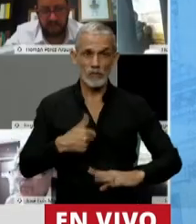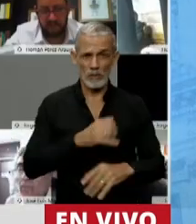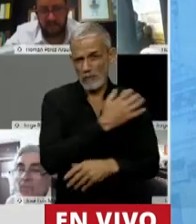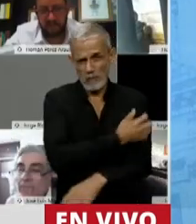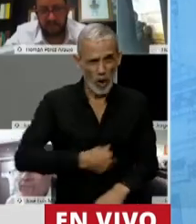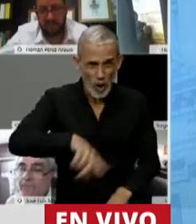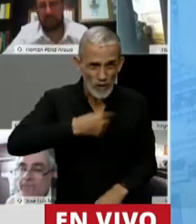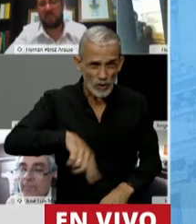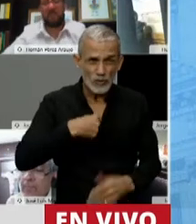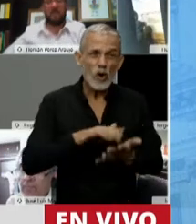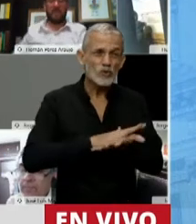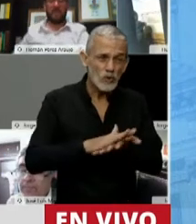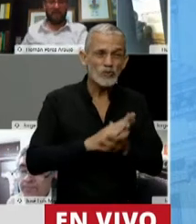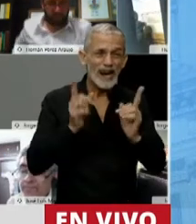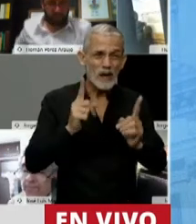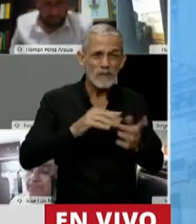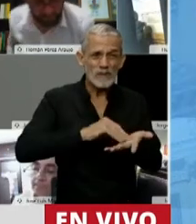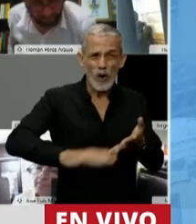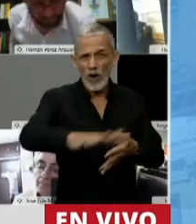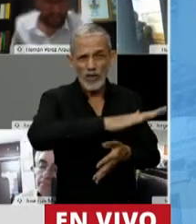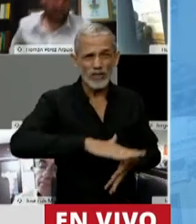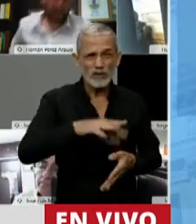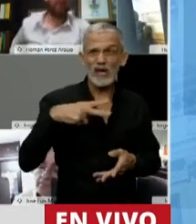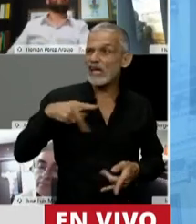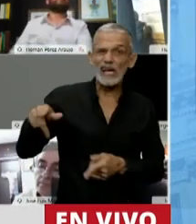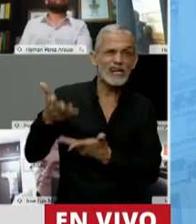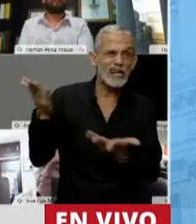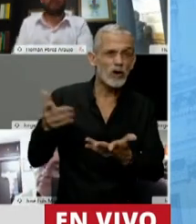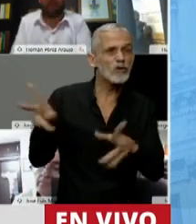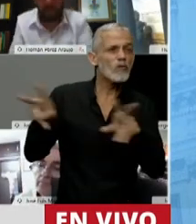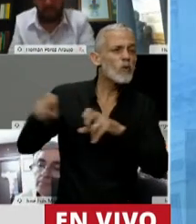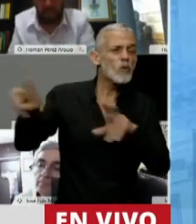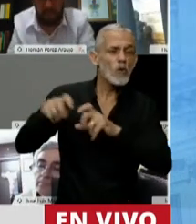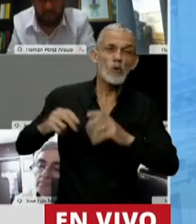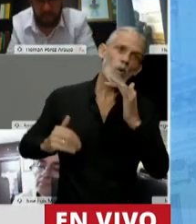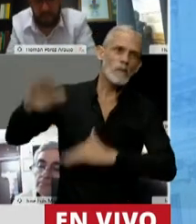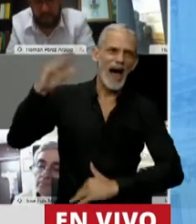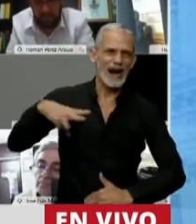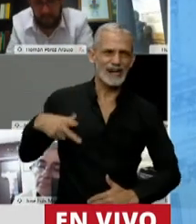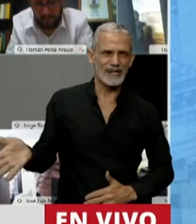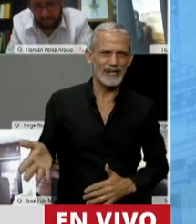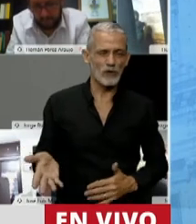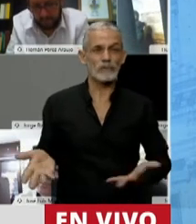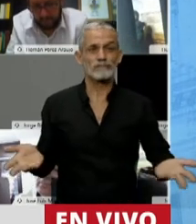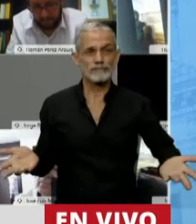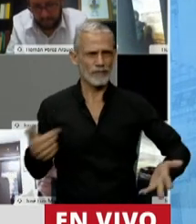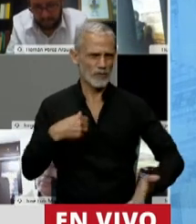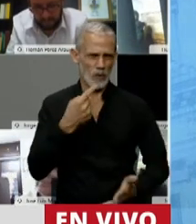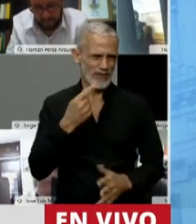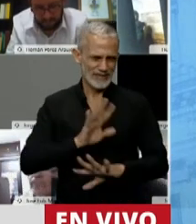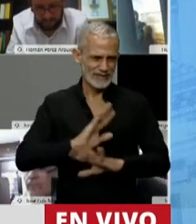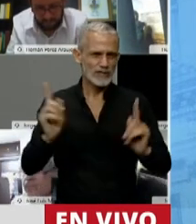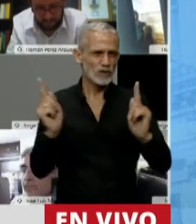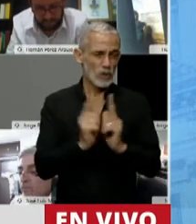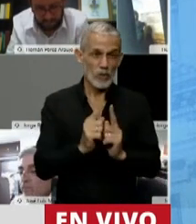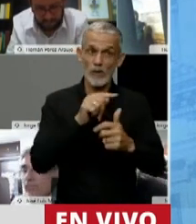pobres los problemas que se dan en los territorios y los ricos van a seguir haciéndose más ricos y sólo voy a decir concretamente